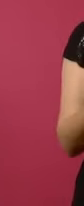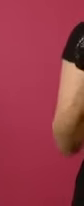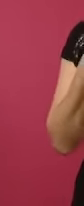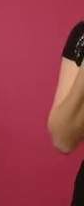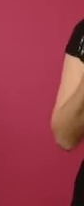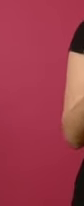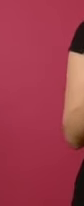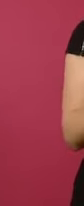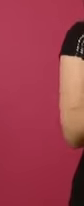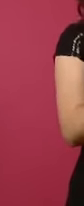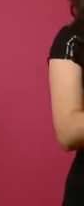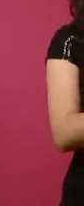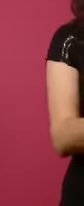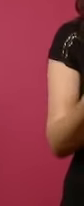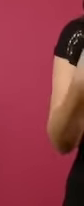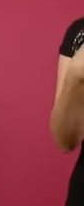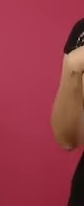eso